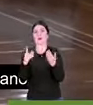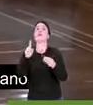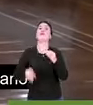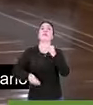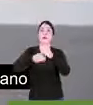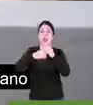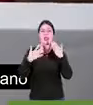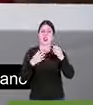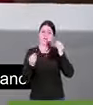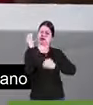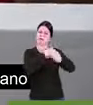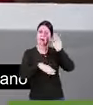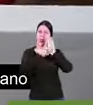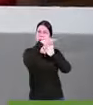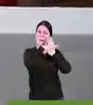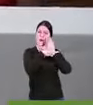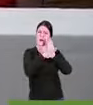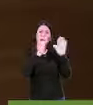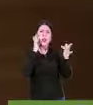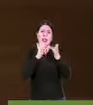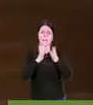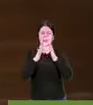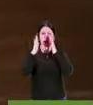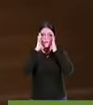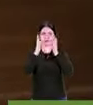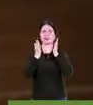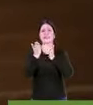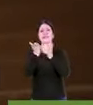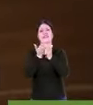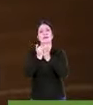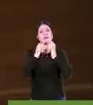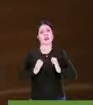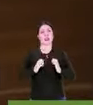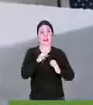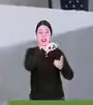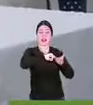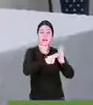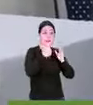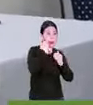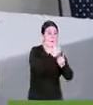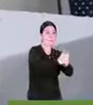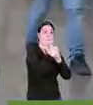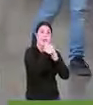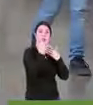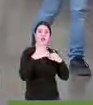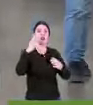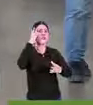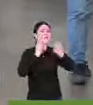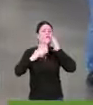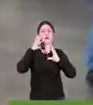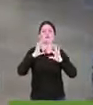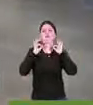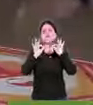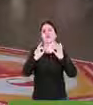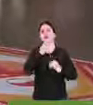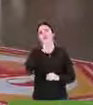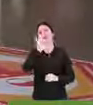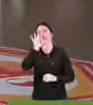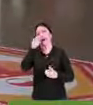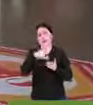nuestra política de servicio al ciudadano, que se constituye en la hoja de ruta para brindar una mejor experiencia a los 23.000 usuarios